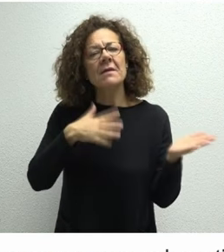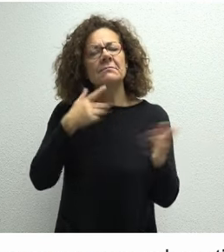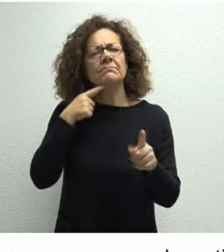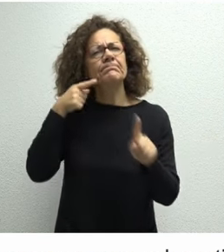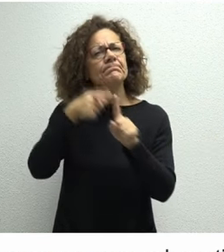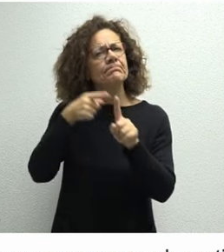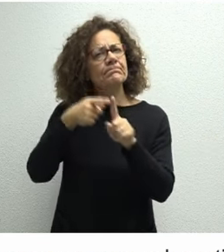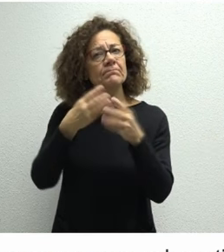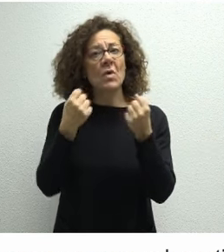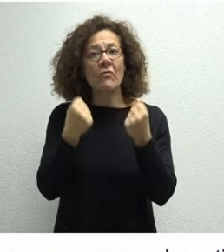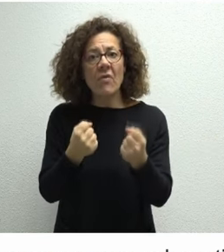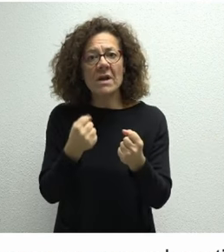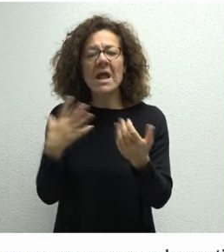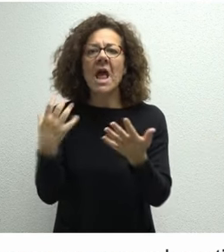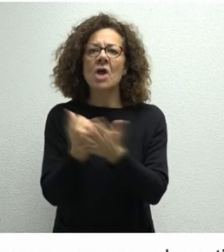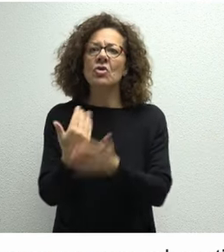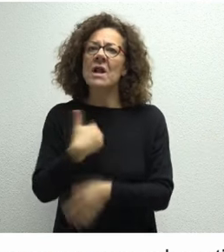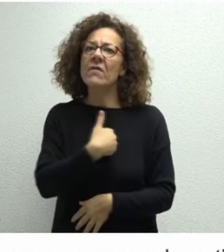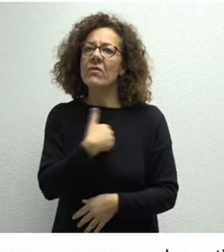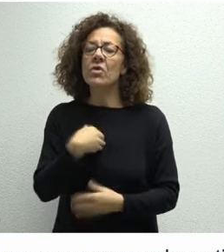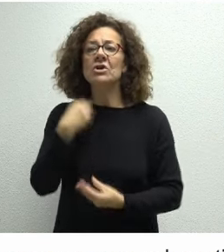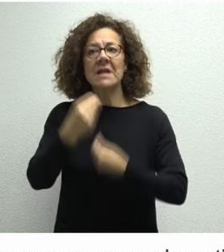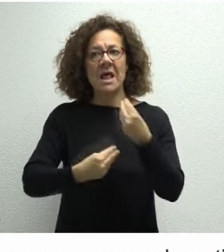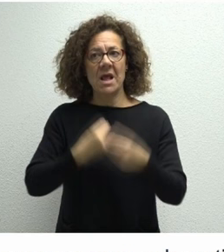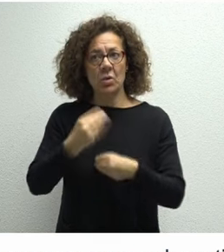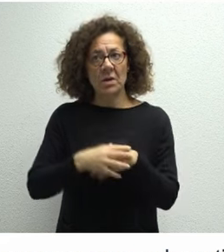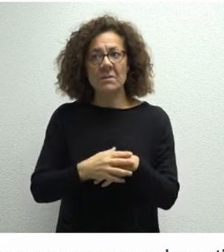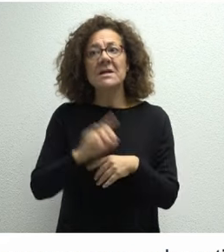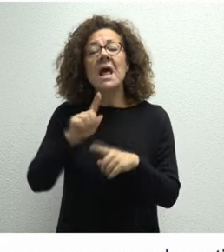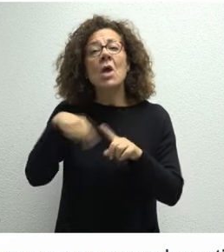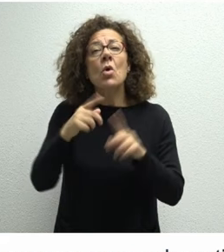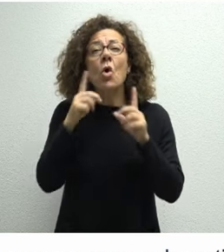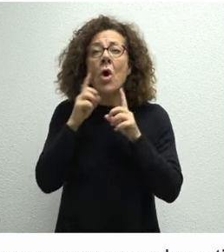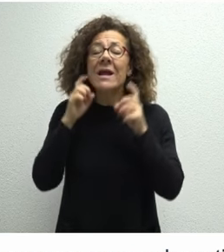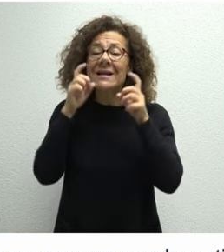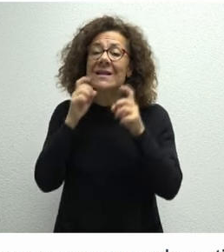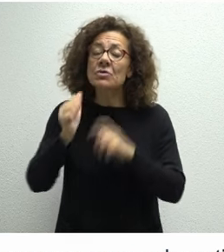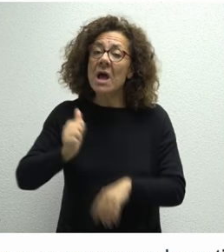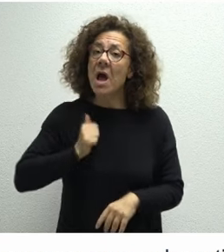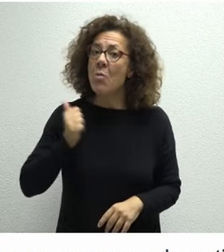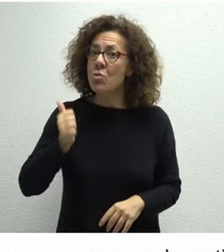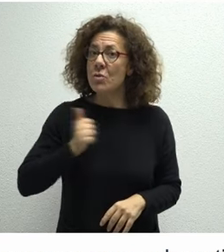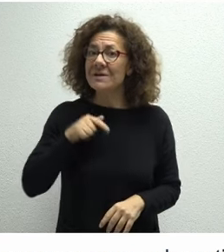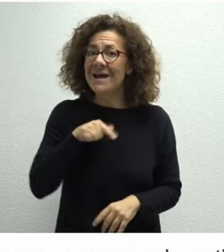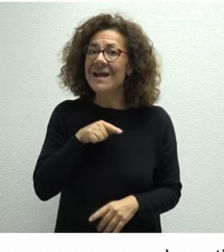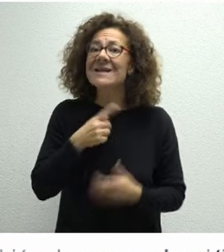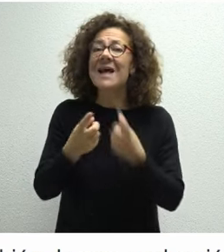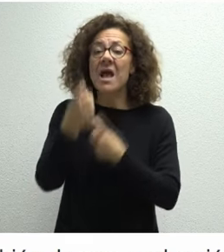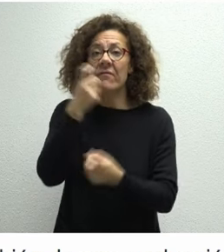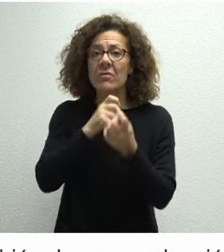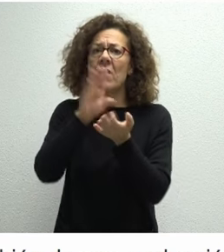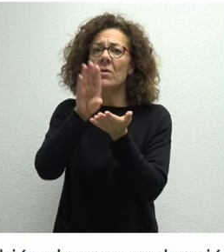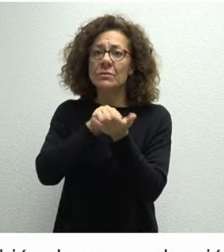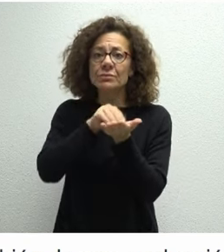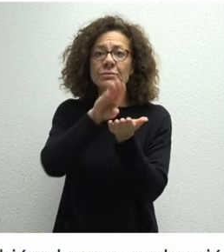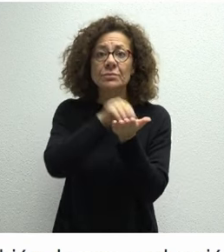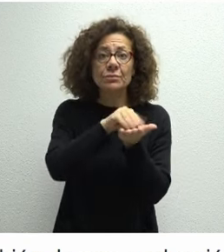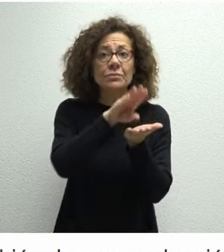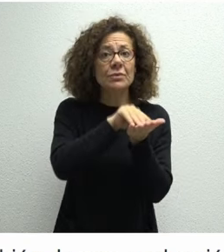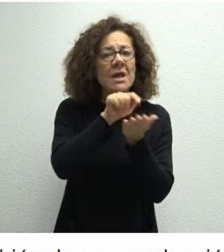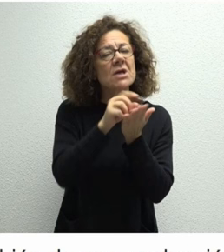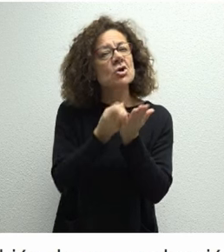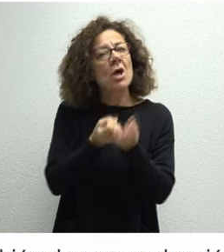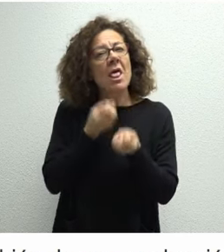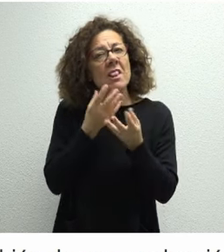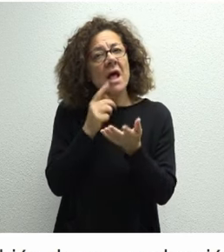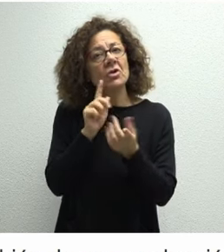hincapié en todas las funciones ejecutivas y luego Tratamos de de aprovechar toda esa información que y esos datos